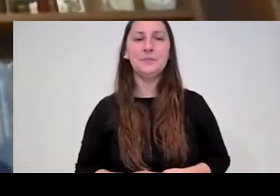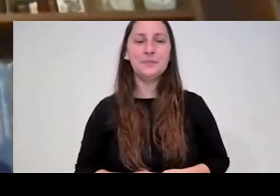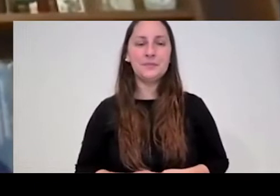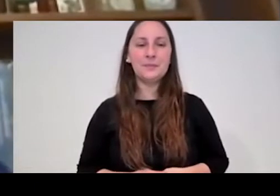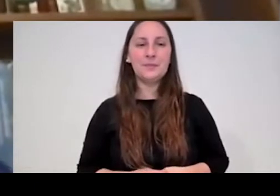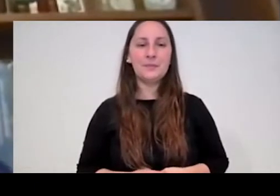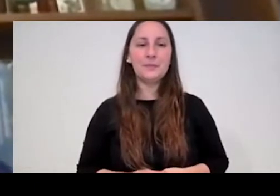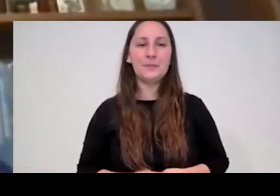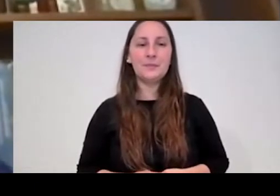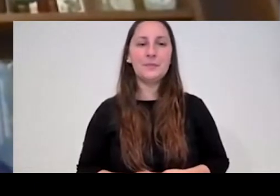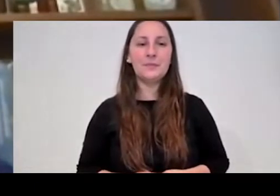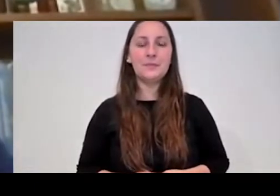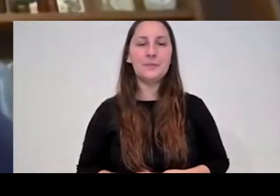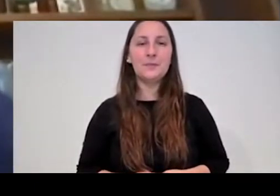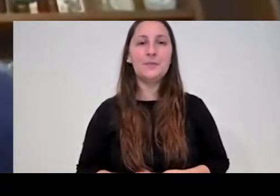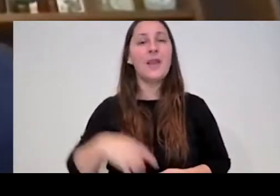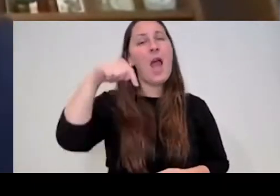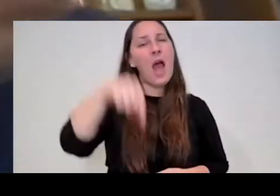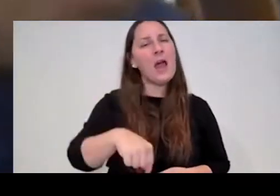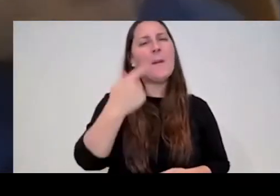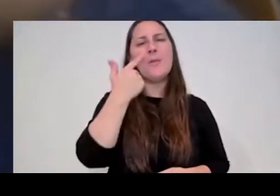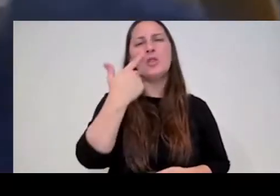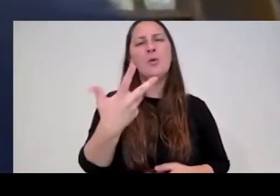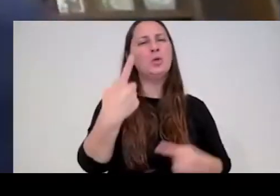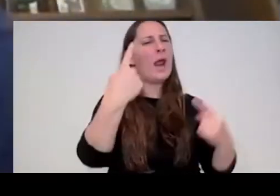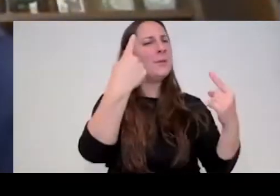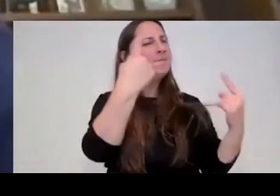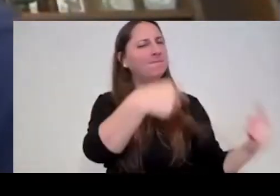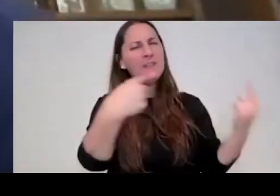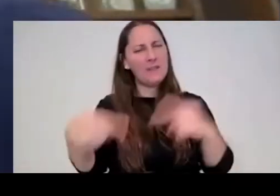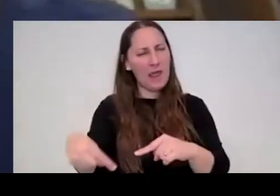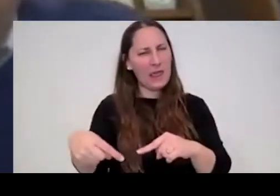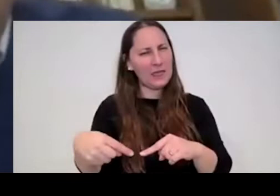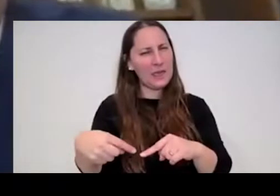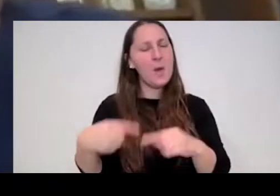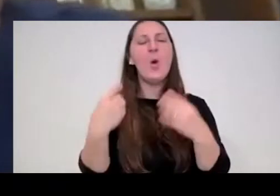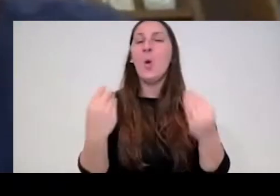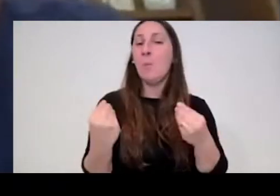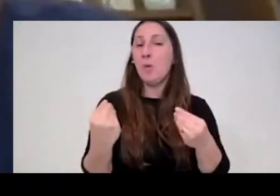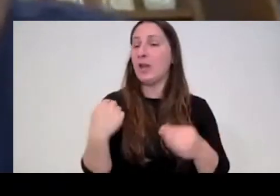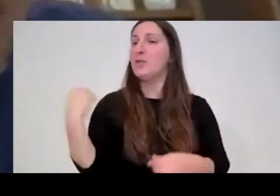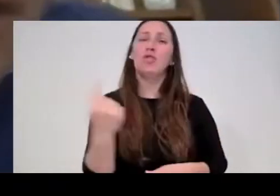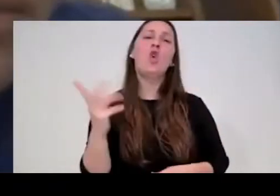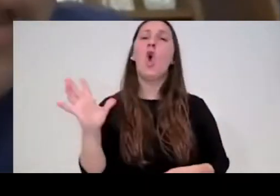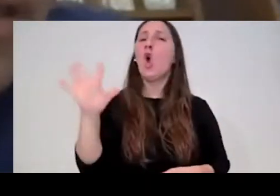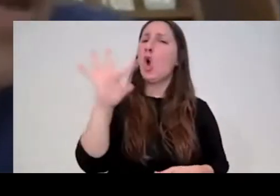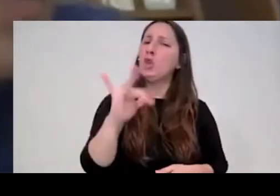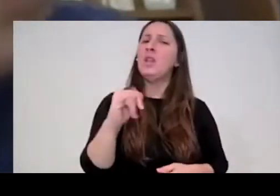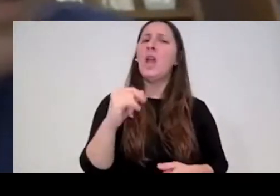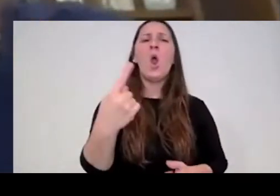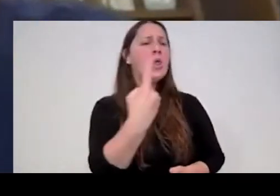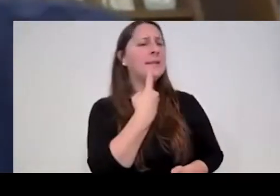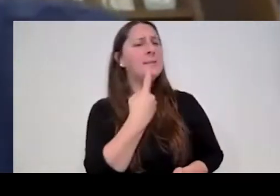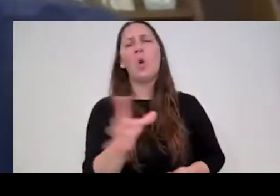Y acá vamos a hacer una diferenciación que en lo cotidiano a veces lo señalamos indistintamente,